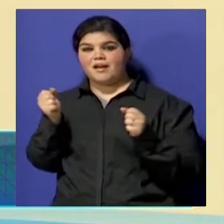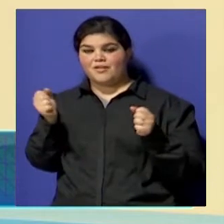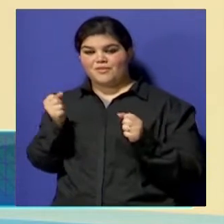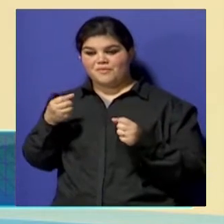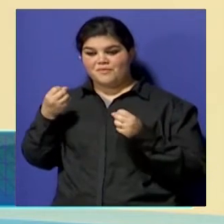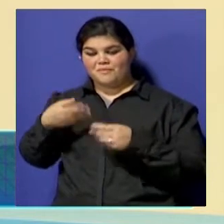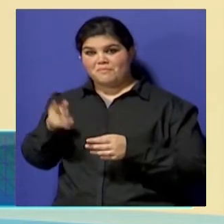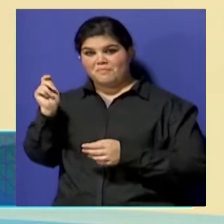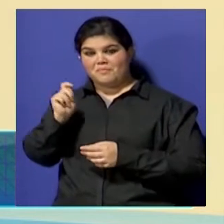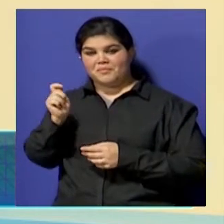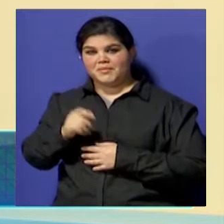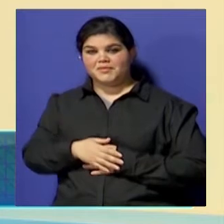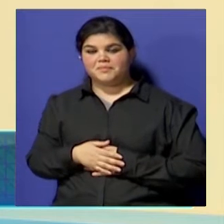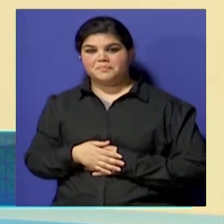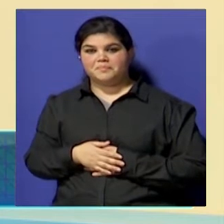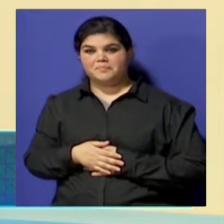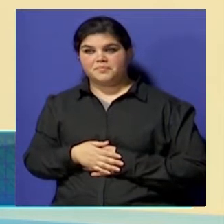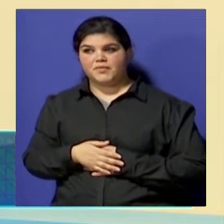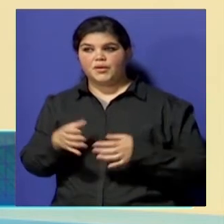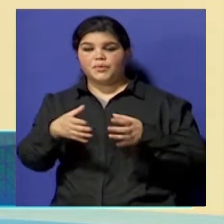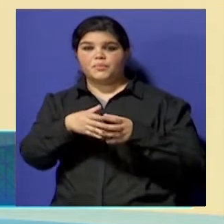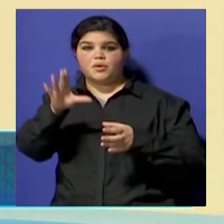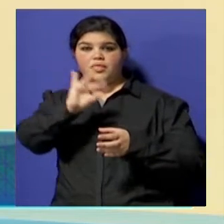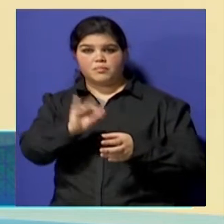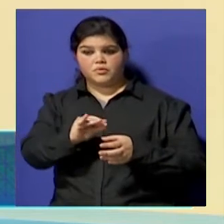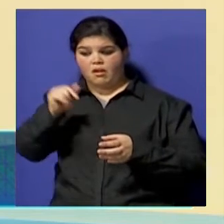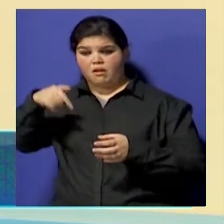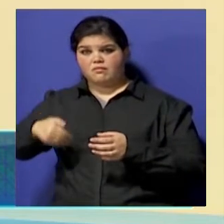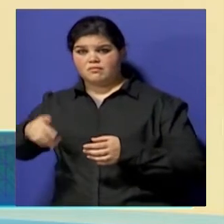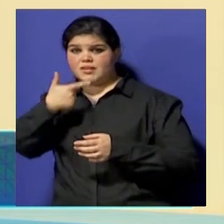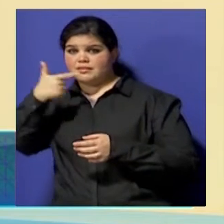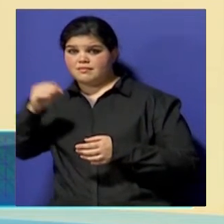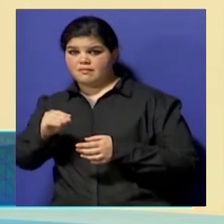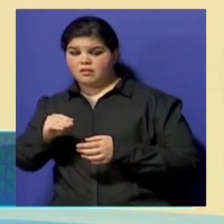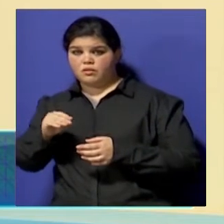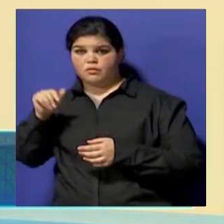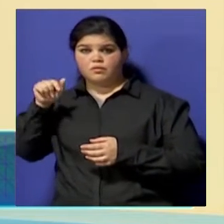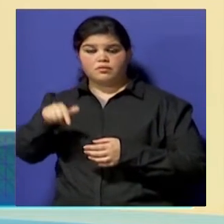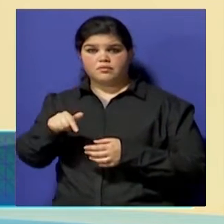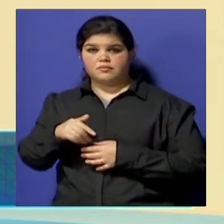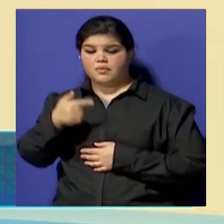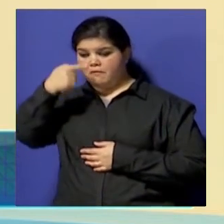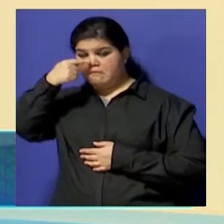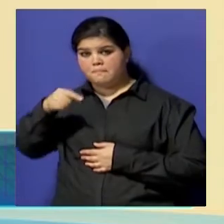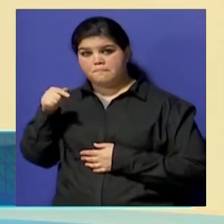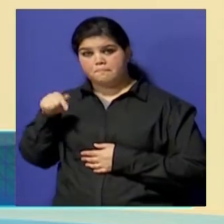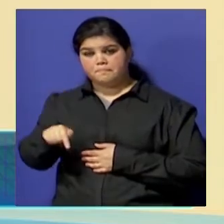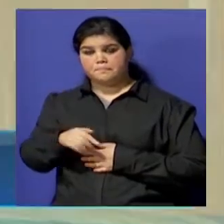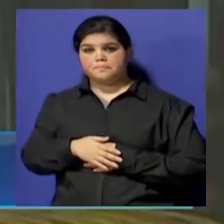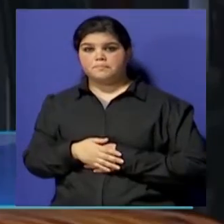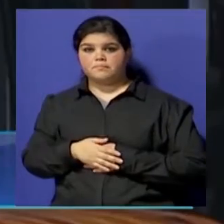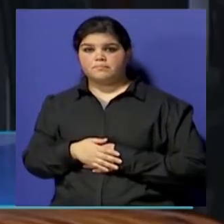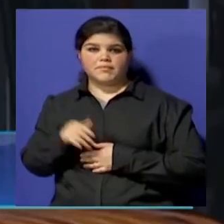hubo en la Cámara de Diputados y ahora en el Senado, bueno, que finalmente dio